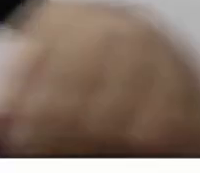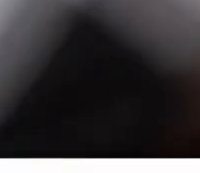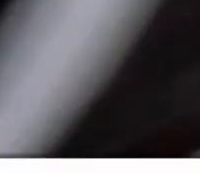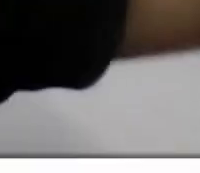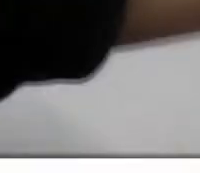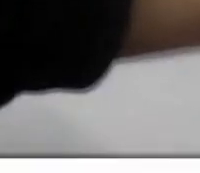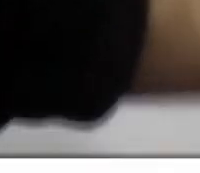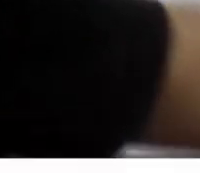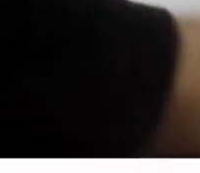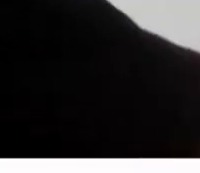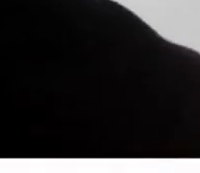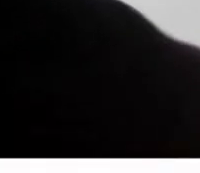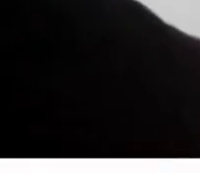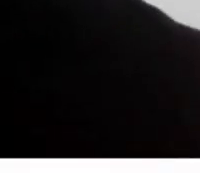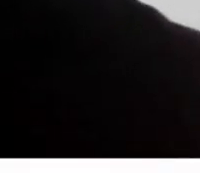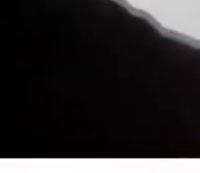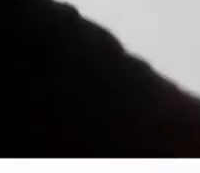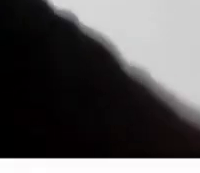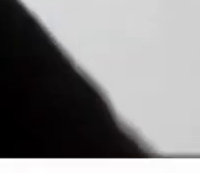el destacamento de los Pumas.